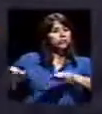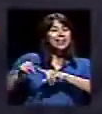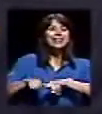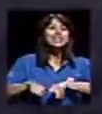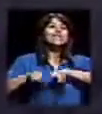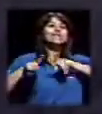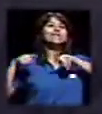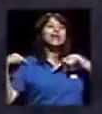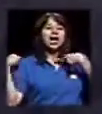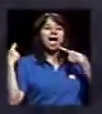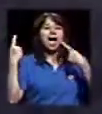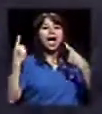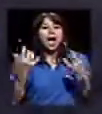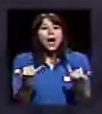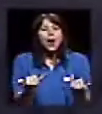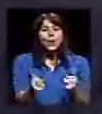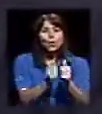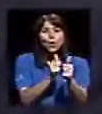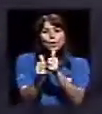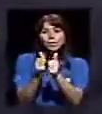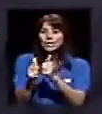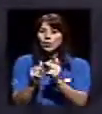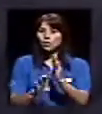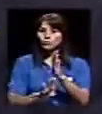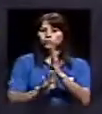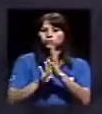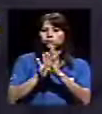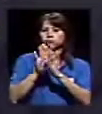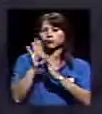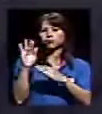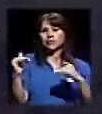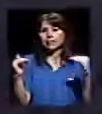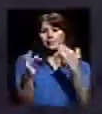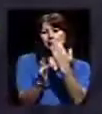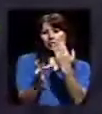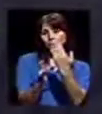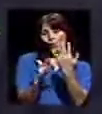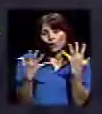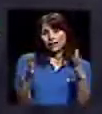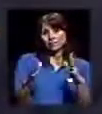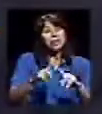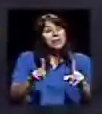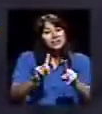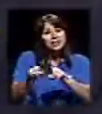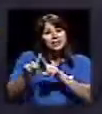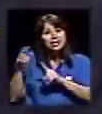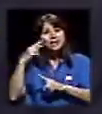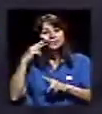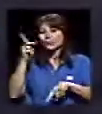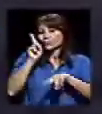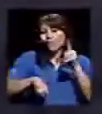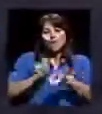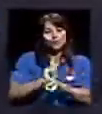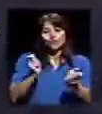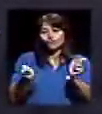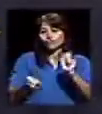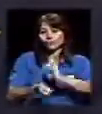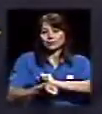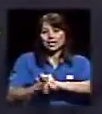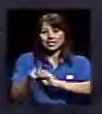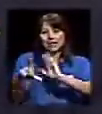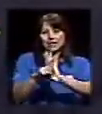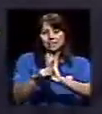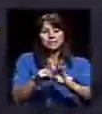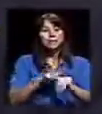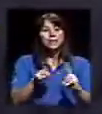entorno tecnológico que se vive hoy en el mundo, pero por diversas razones no se ha podido modificar esa ley. Pero en cuanto a